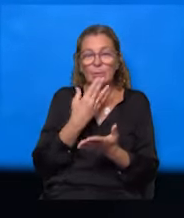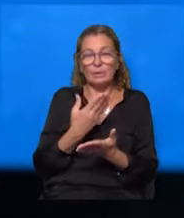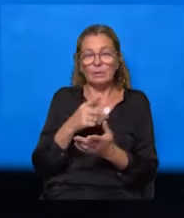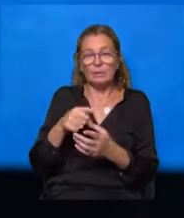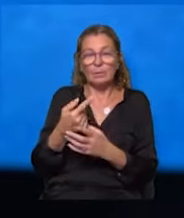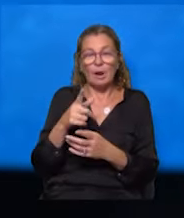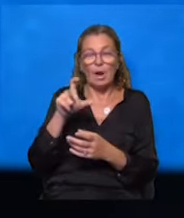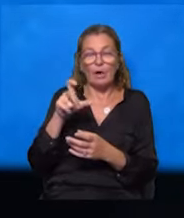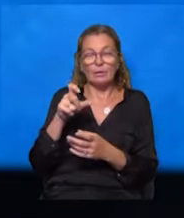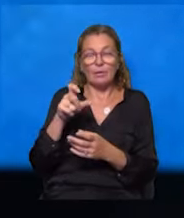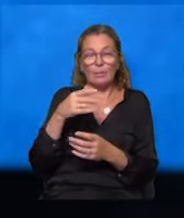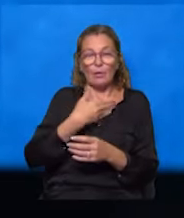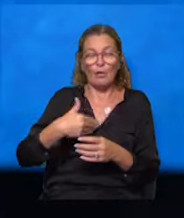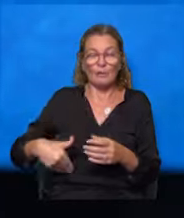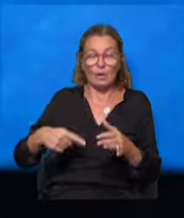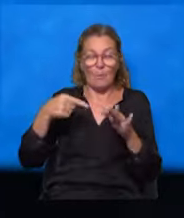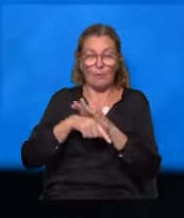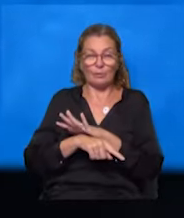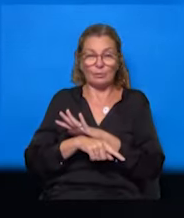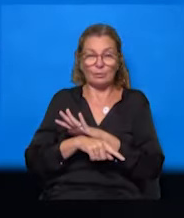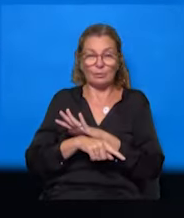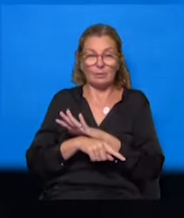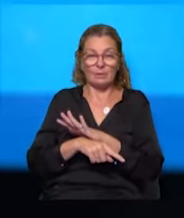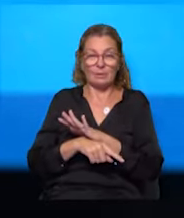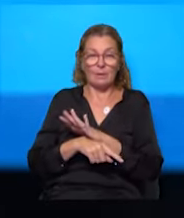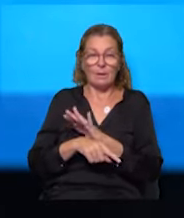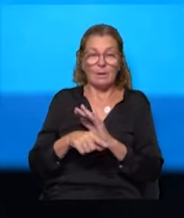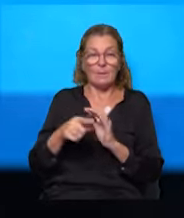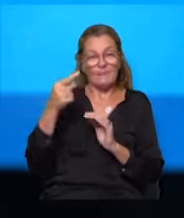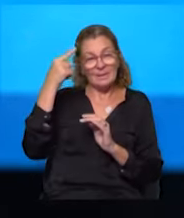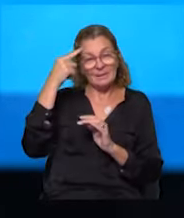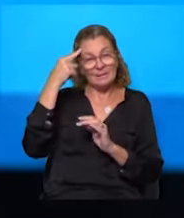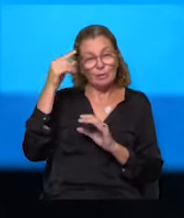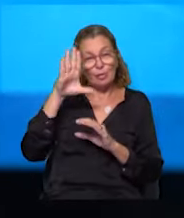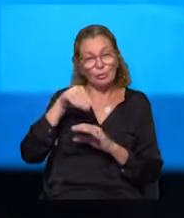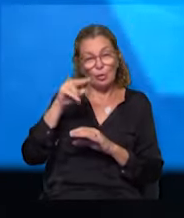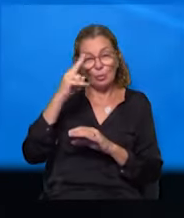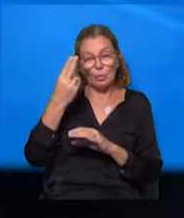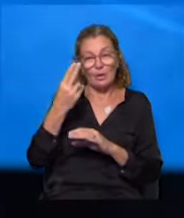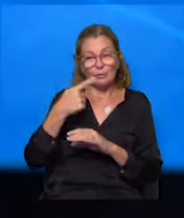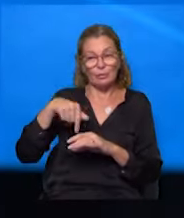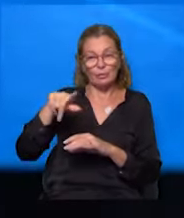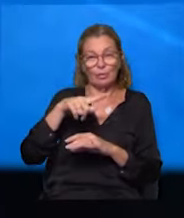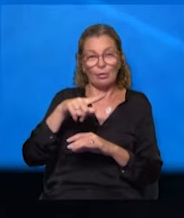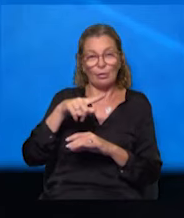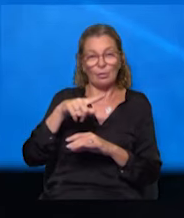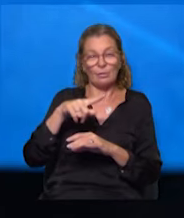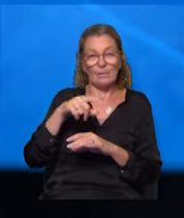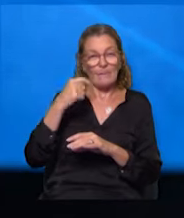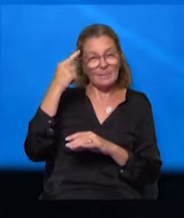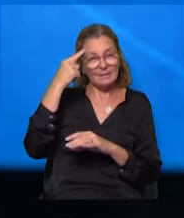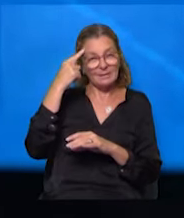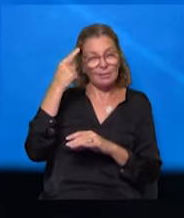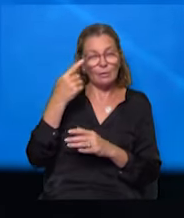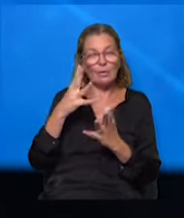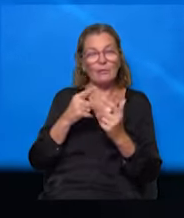después obviamente hacer un gobierno profundamente popular Pensando en todos los uruguayos y las uruguayas con este la